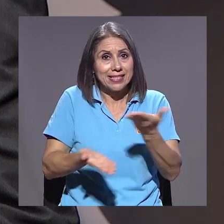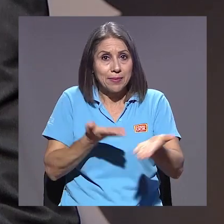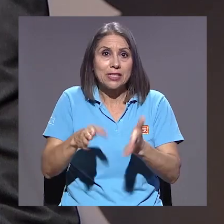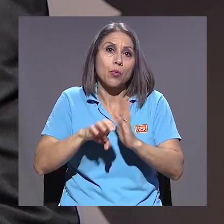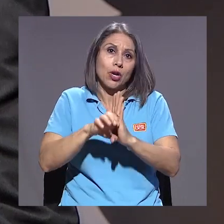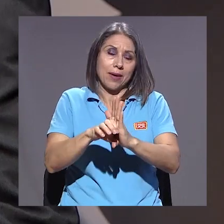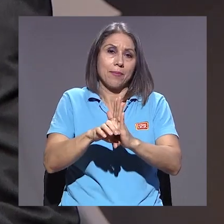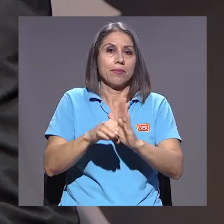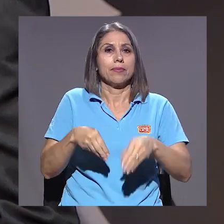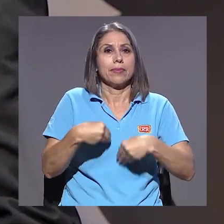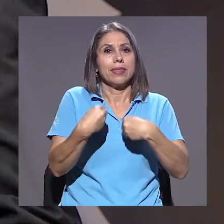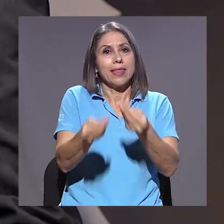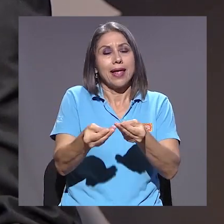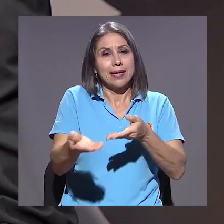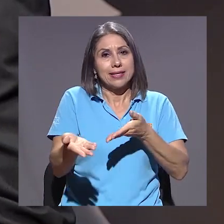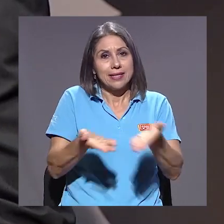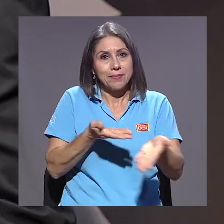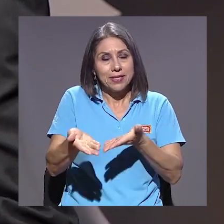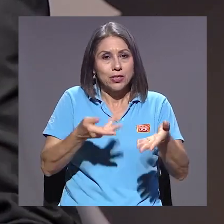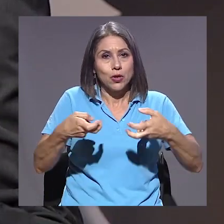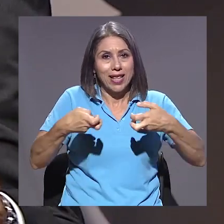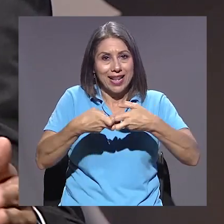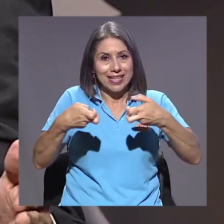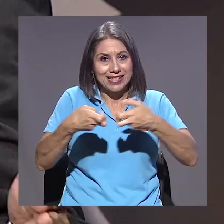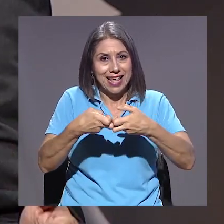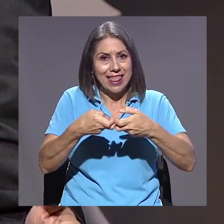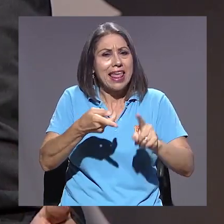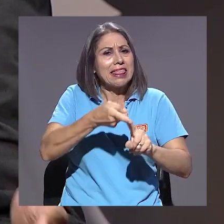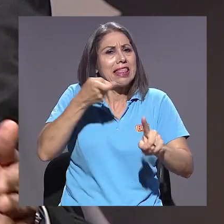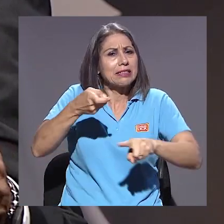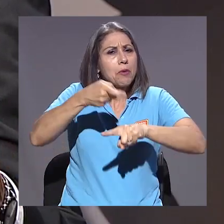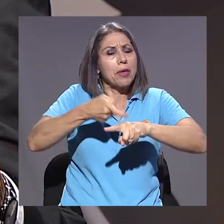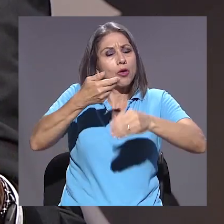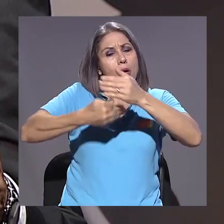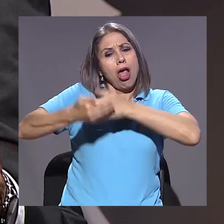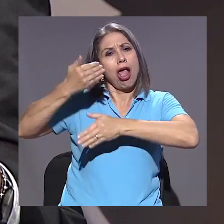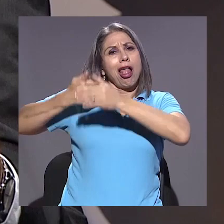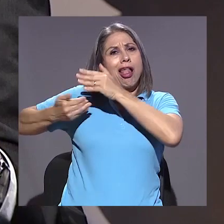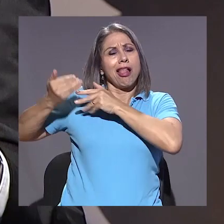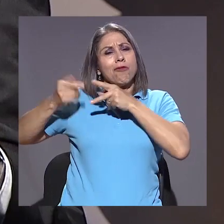la electricidad, toda la cadena de valor, desde la generación,